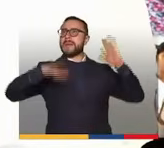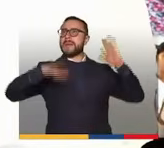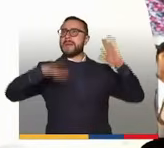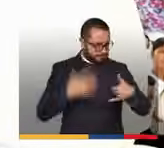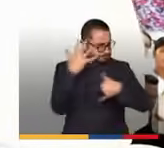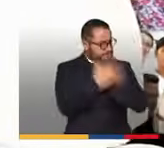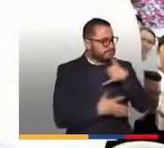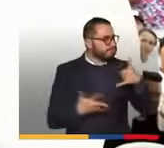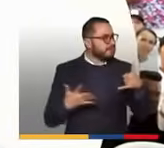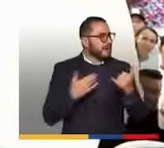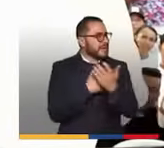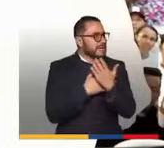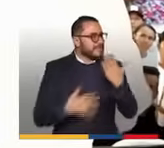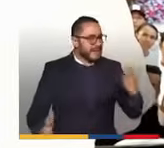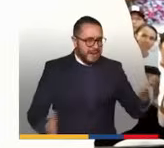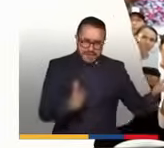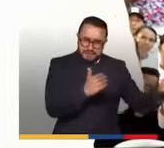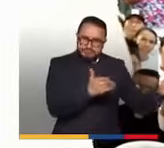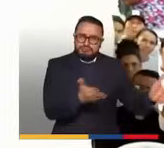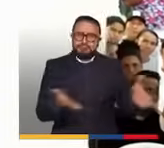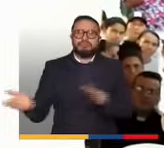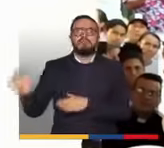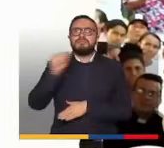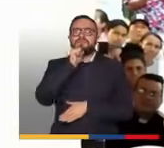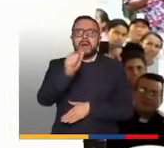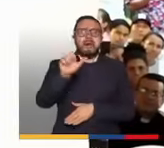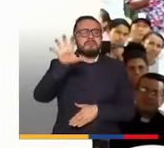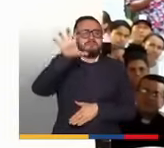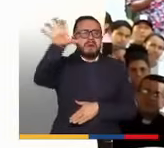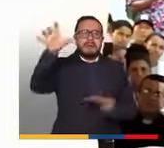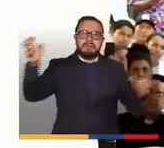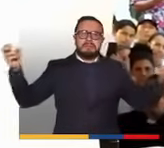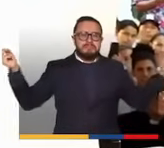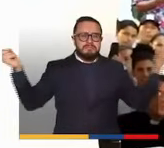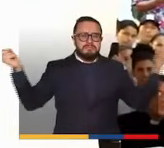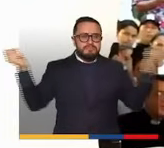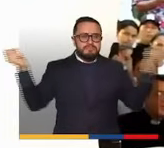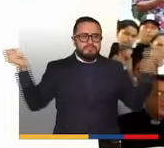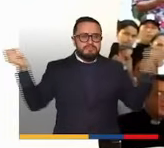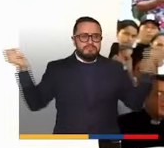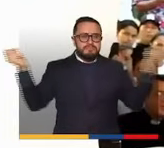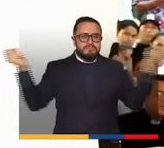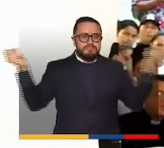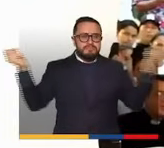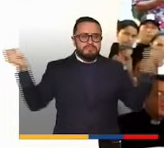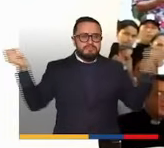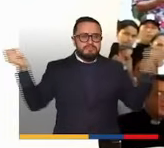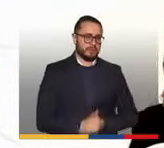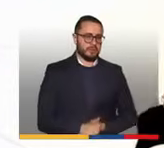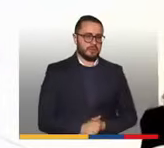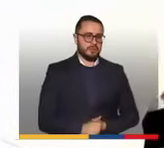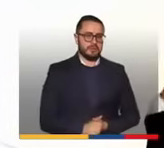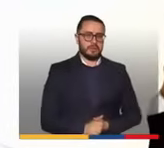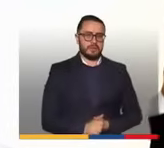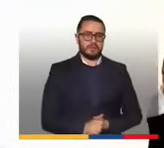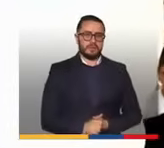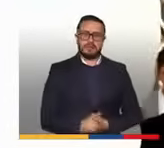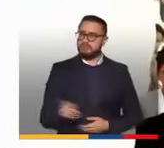los países más violentos del planeta. Qué orgullo presentar un balance